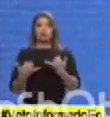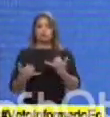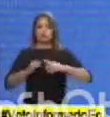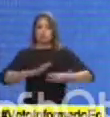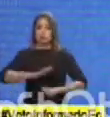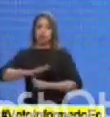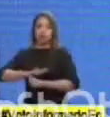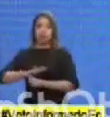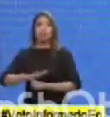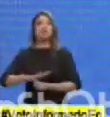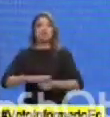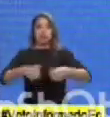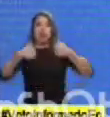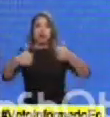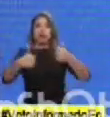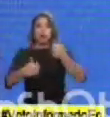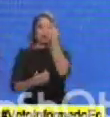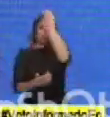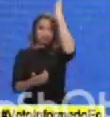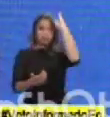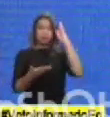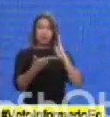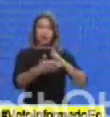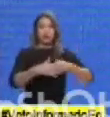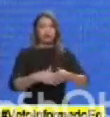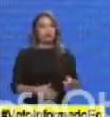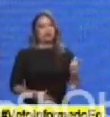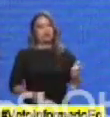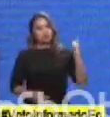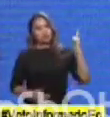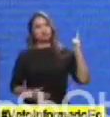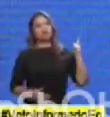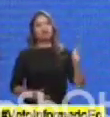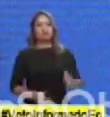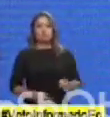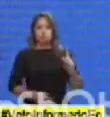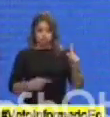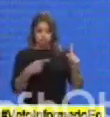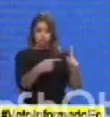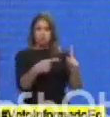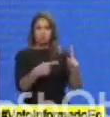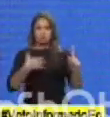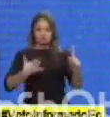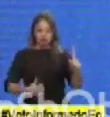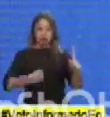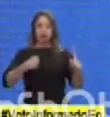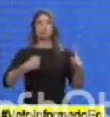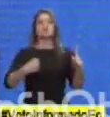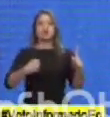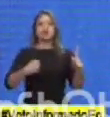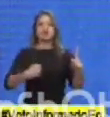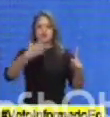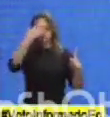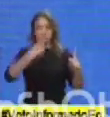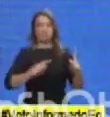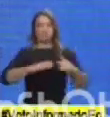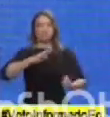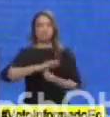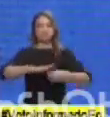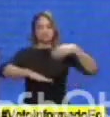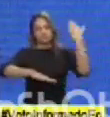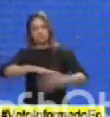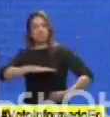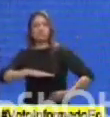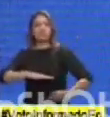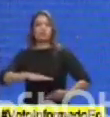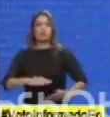candidato que fue asesinado porque era una persona que de manera valiente decidió enfrentar la corrupción en nuestro país que ser